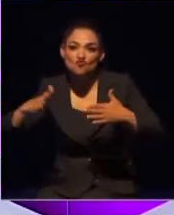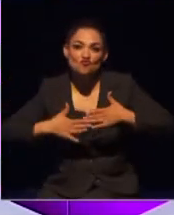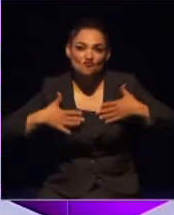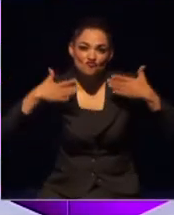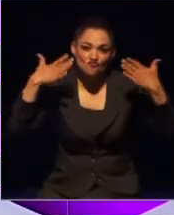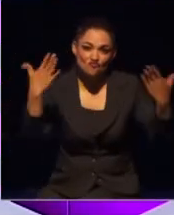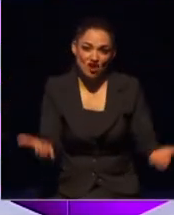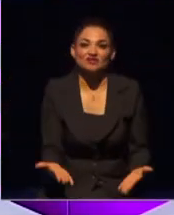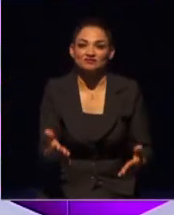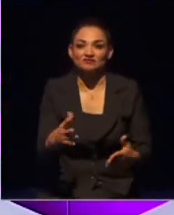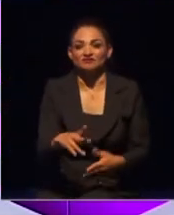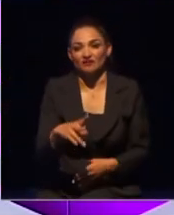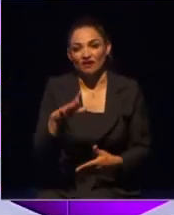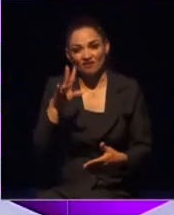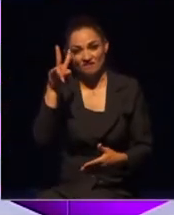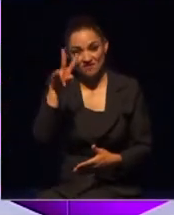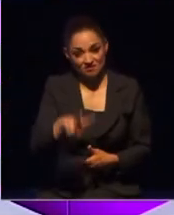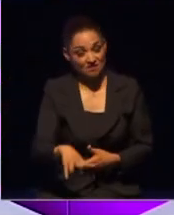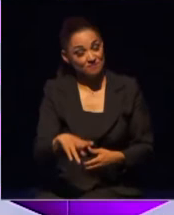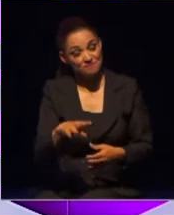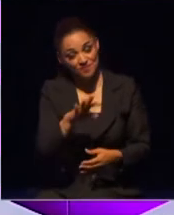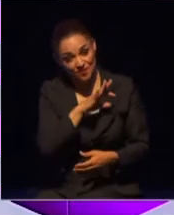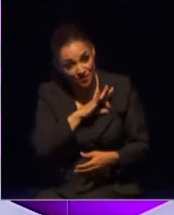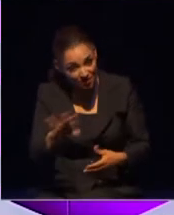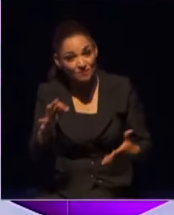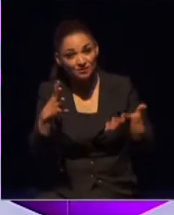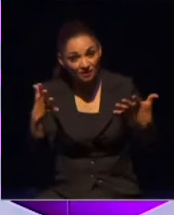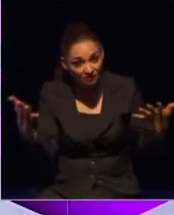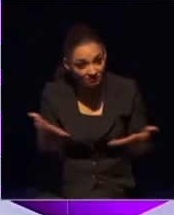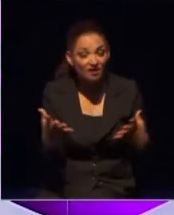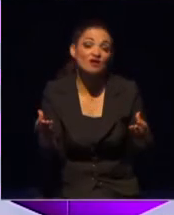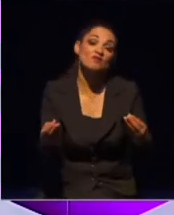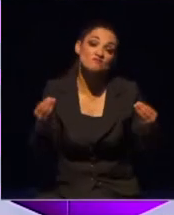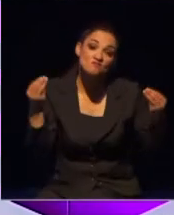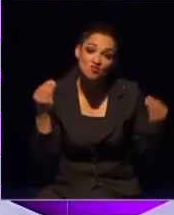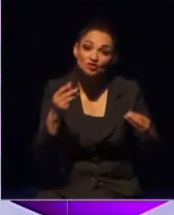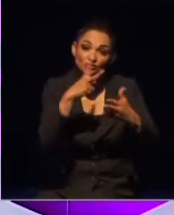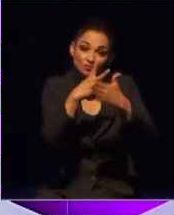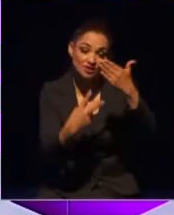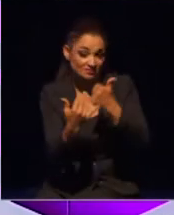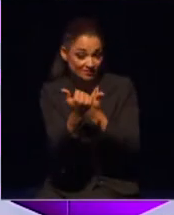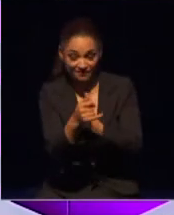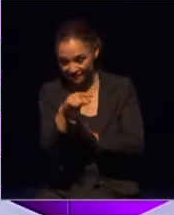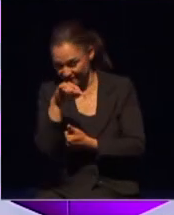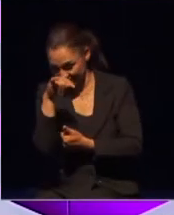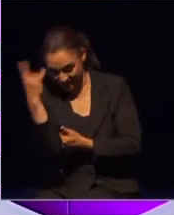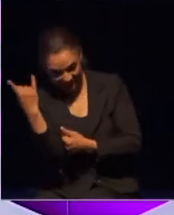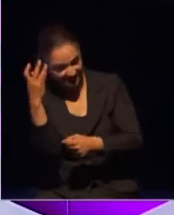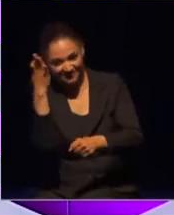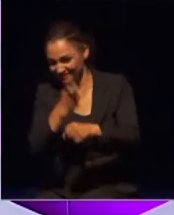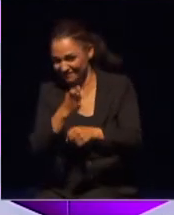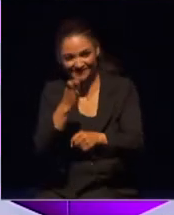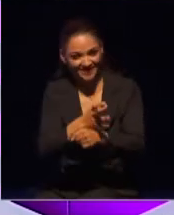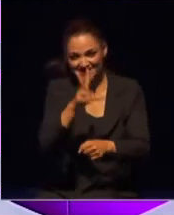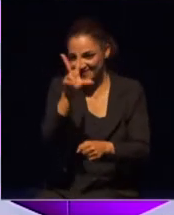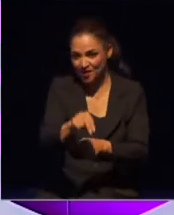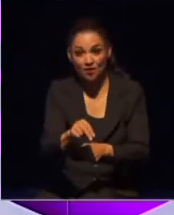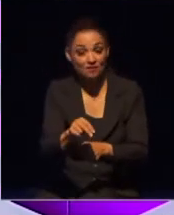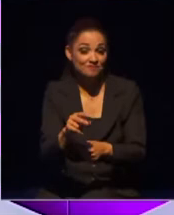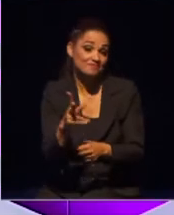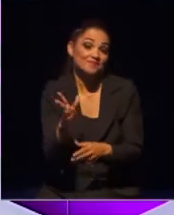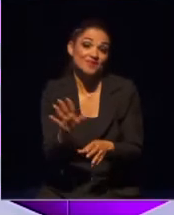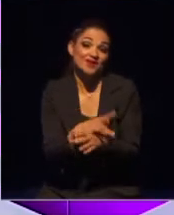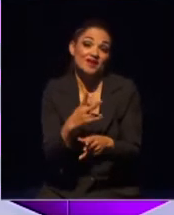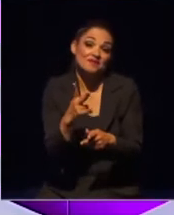concretar muchos proyectos. Algo que sin duda no es fácil hoy en día, mucho menos si no pides prestado un